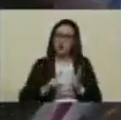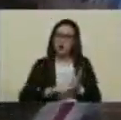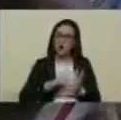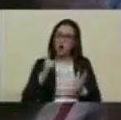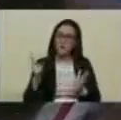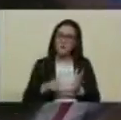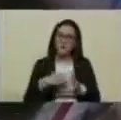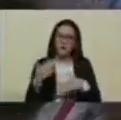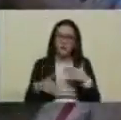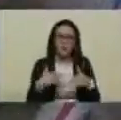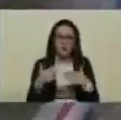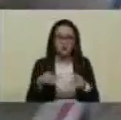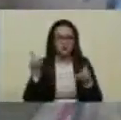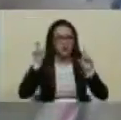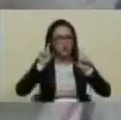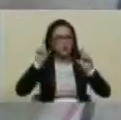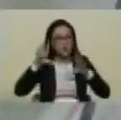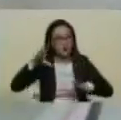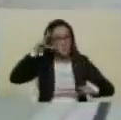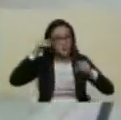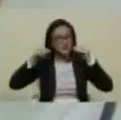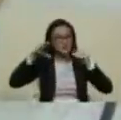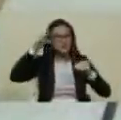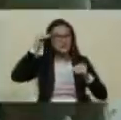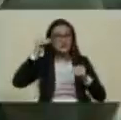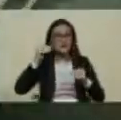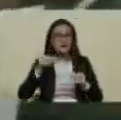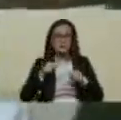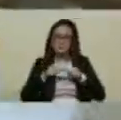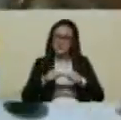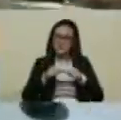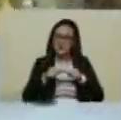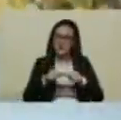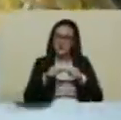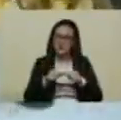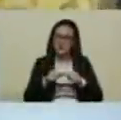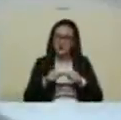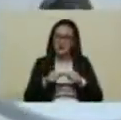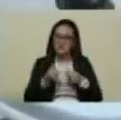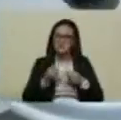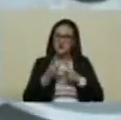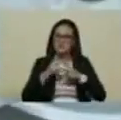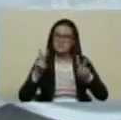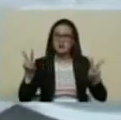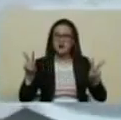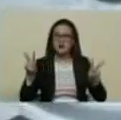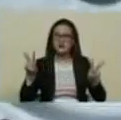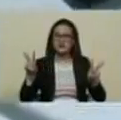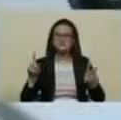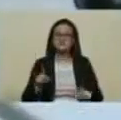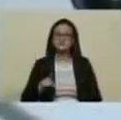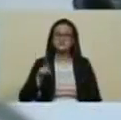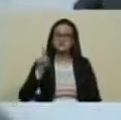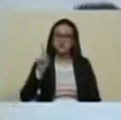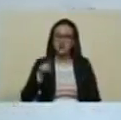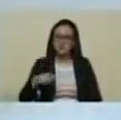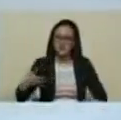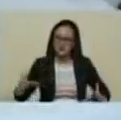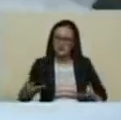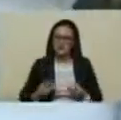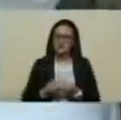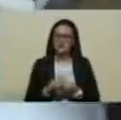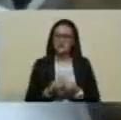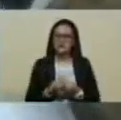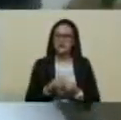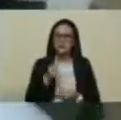de los procesos de enseñanza y aprendizaje y la permanencia, la convivencia y la paz. Además, aquí nos acompaña también